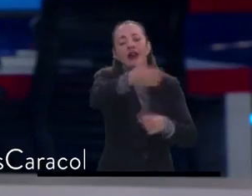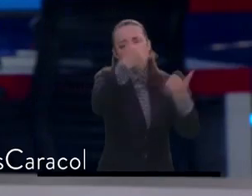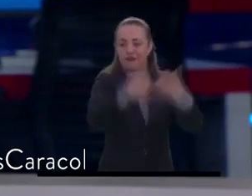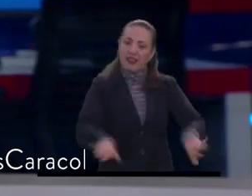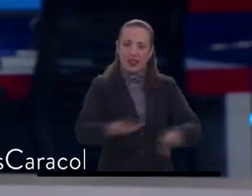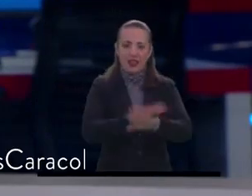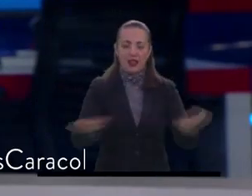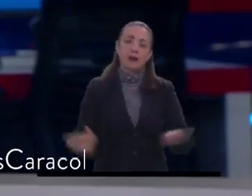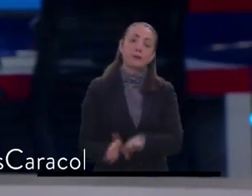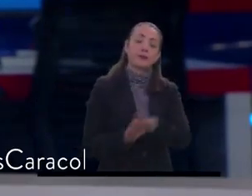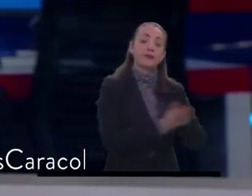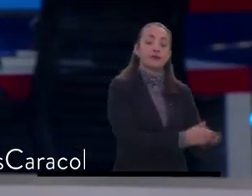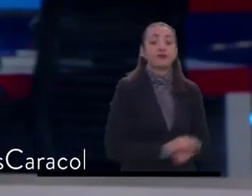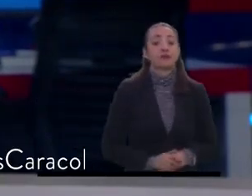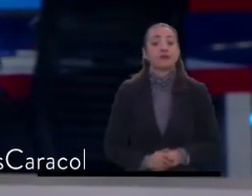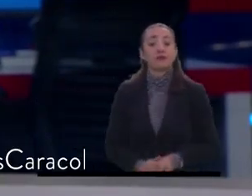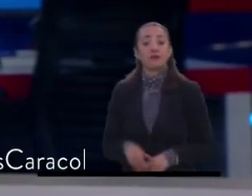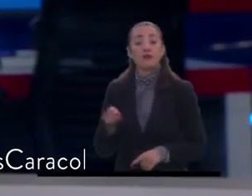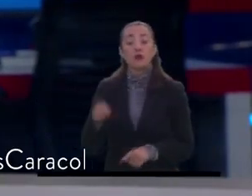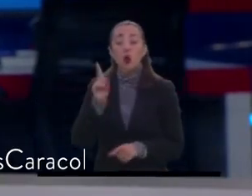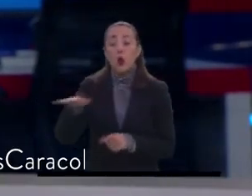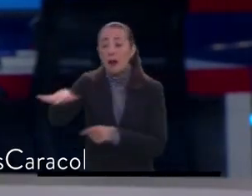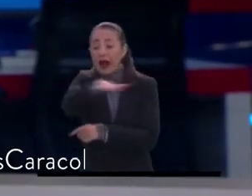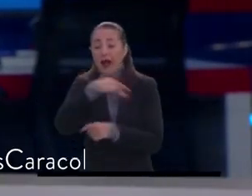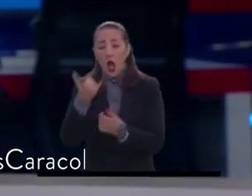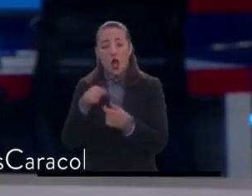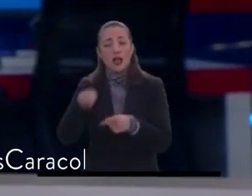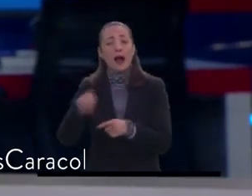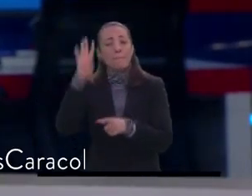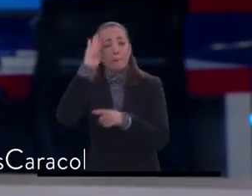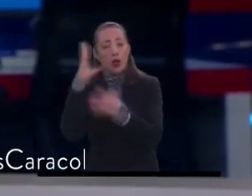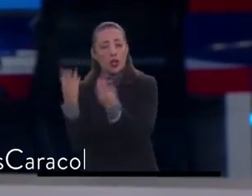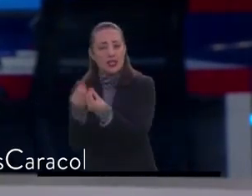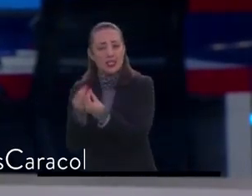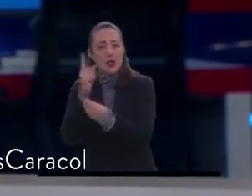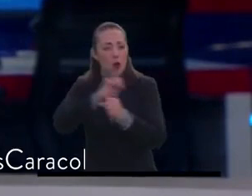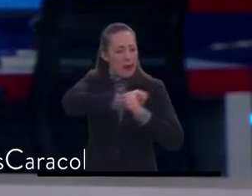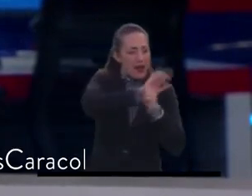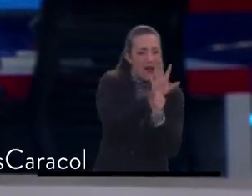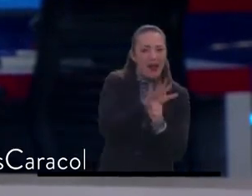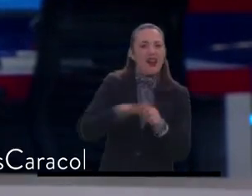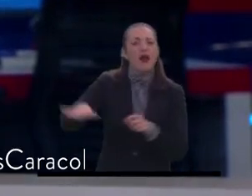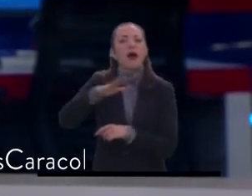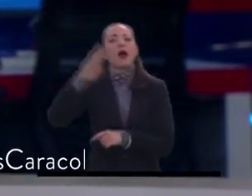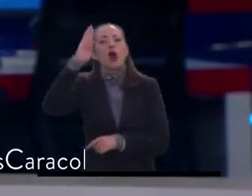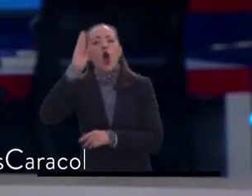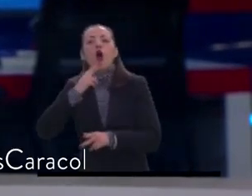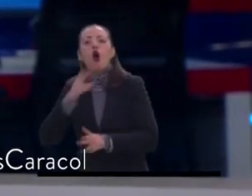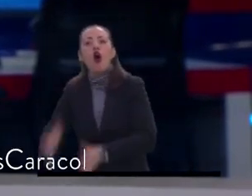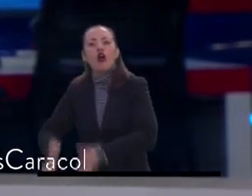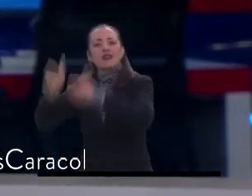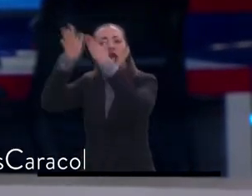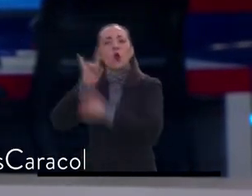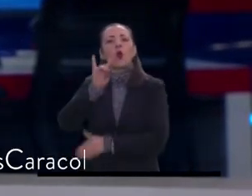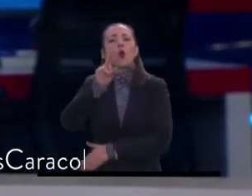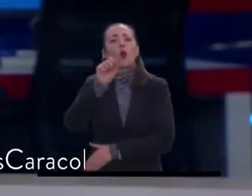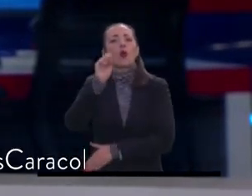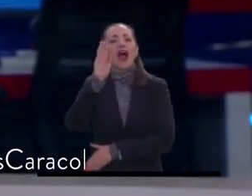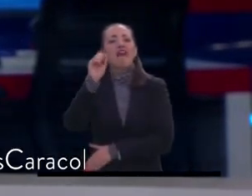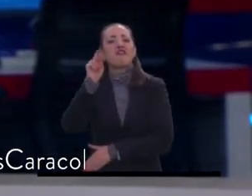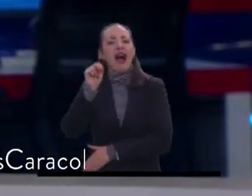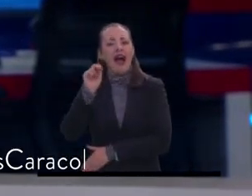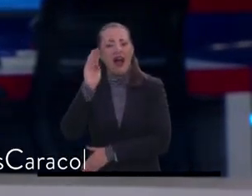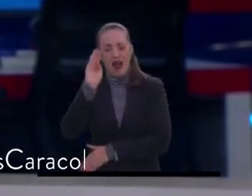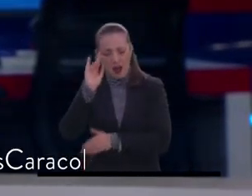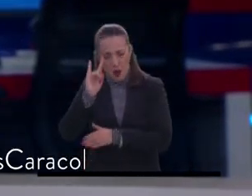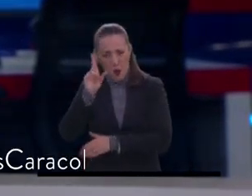En medio de la pandemia, un grupo de policías, una fundación y varios hoteleros del Urabá antioqueño se dieron a la tarea de cumplirle el sueño a un